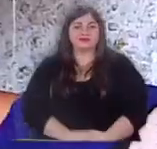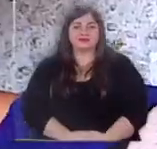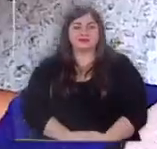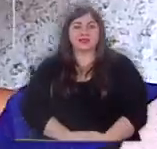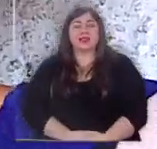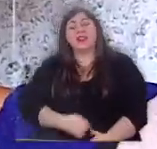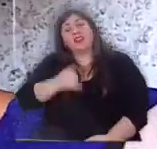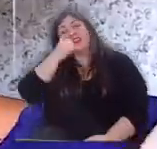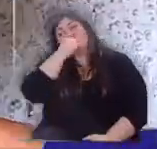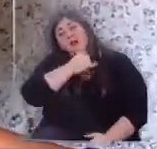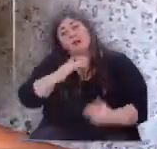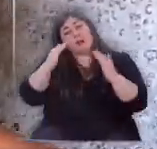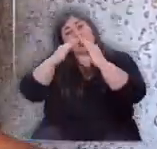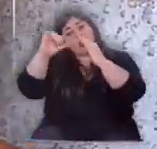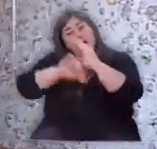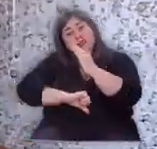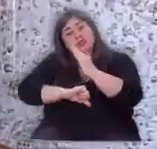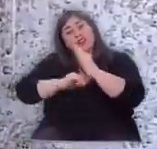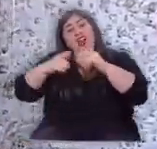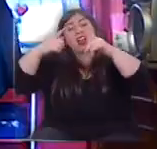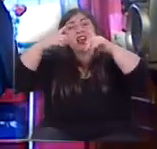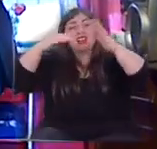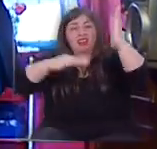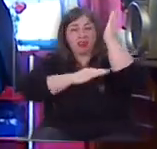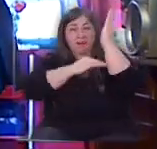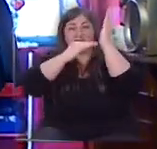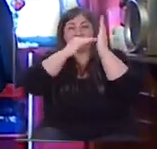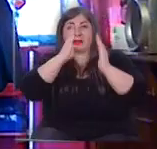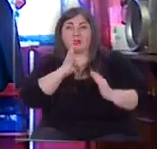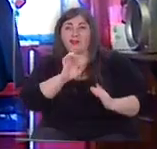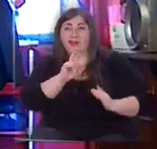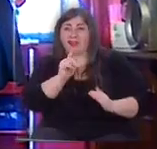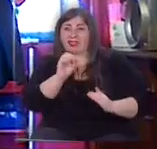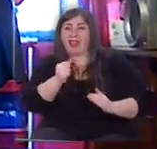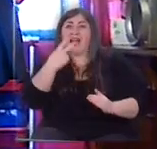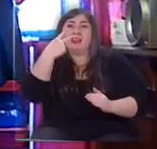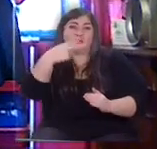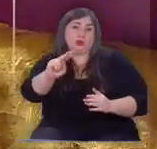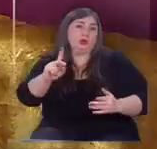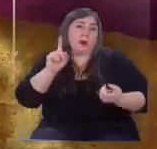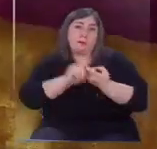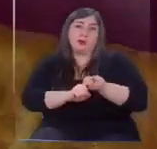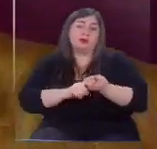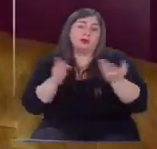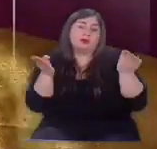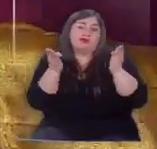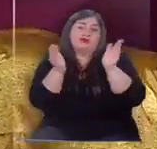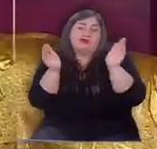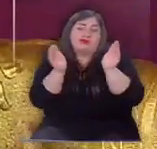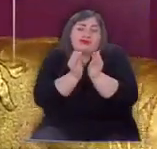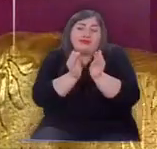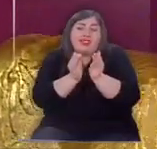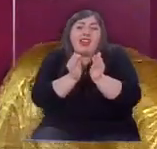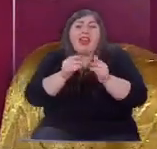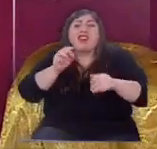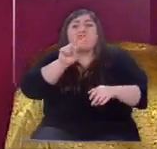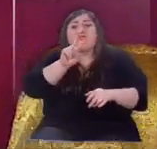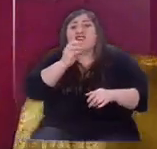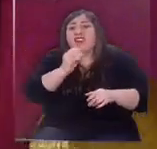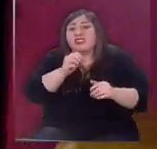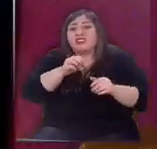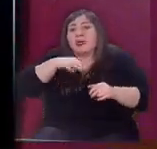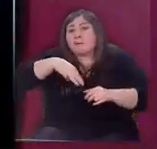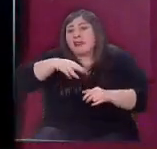En tiempos de cuarentena, el departamento de Berta y su marido se hace más que estrecho. Son apenas 20 metros